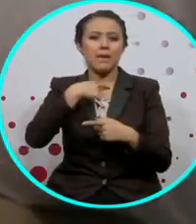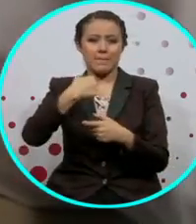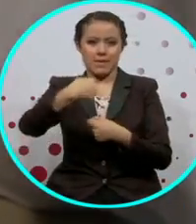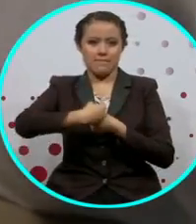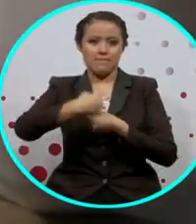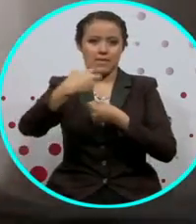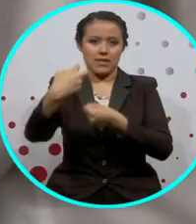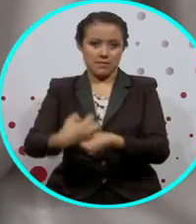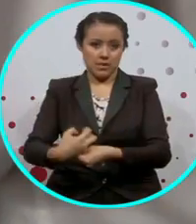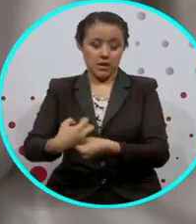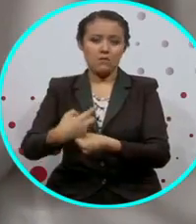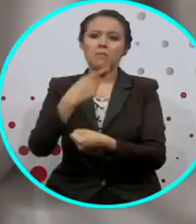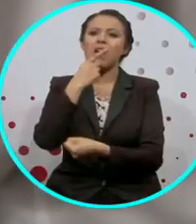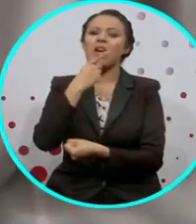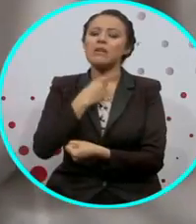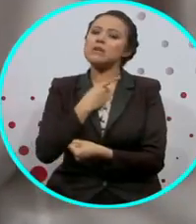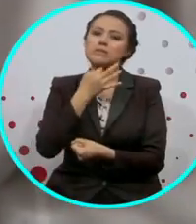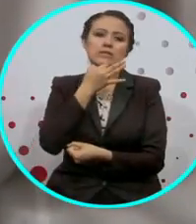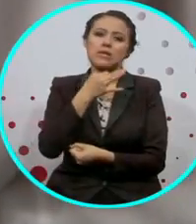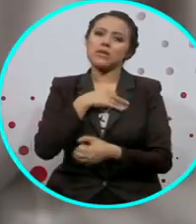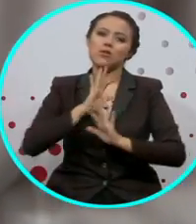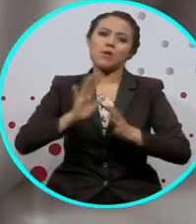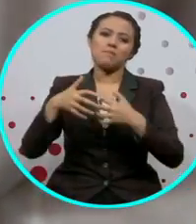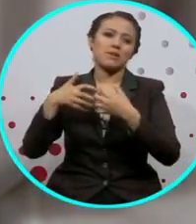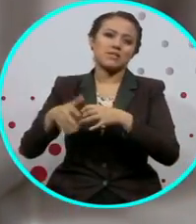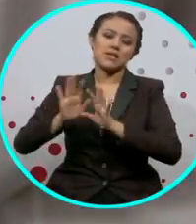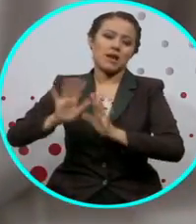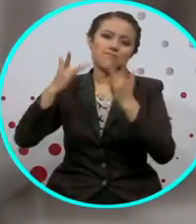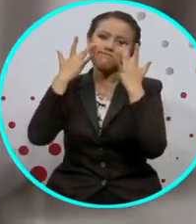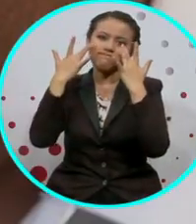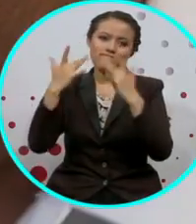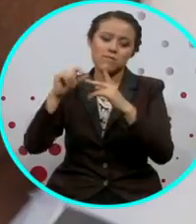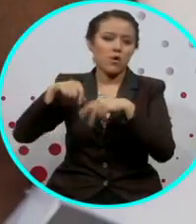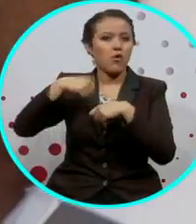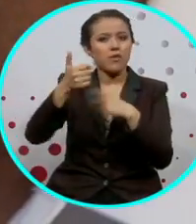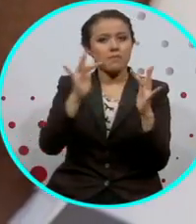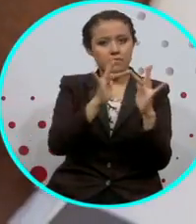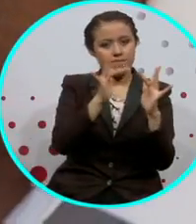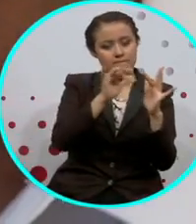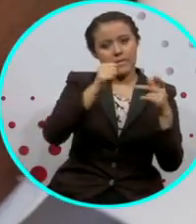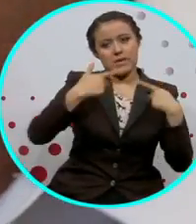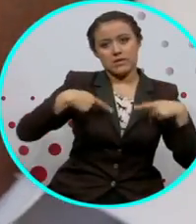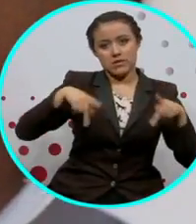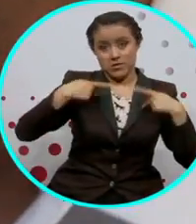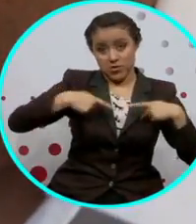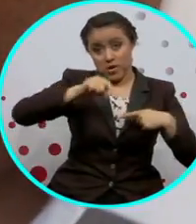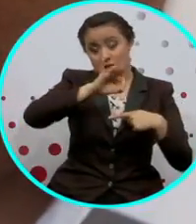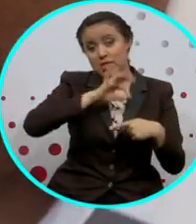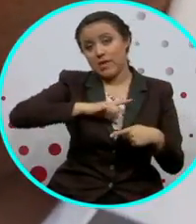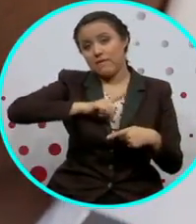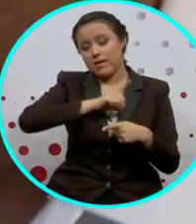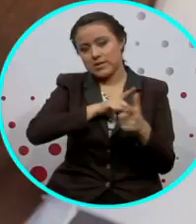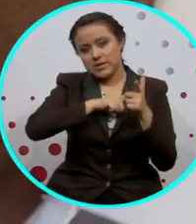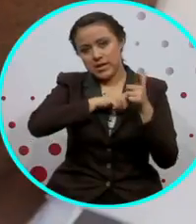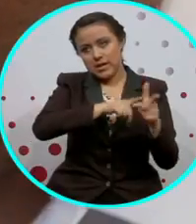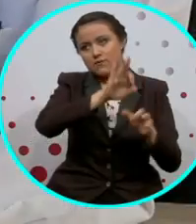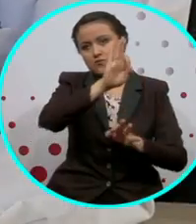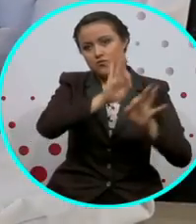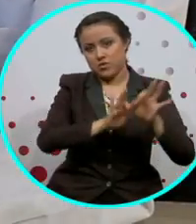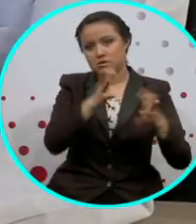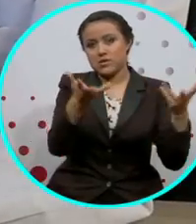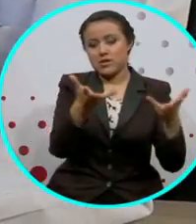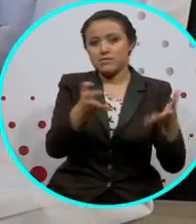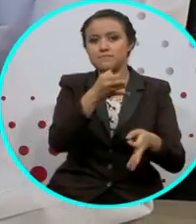al negocio. Le avisa que se retira de la empresa y le pasa el contacto de otra persona con la que deberá continuar el proceso.